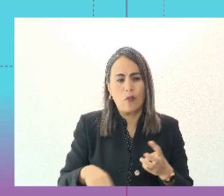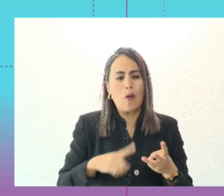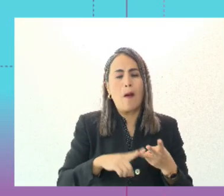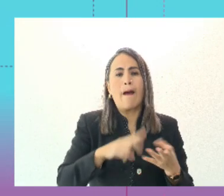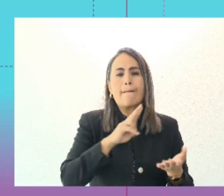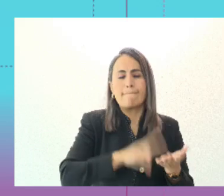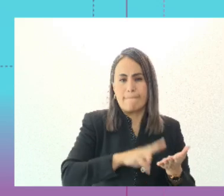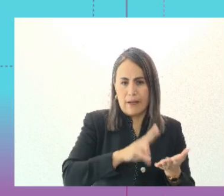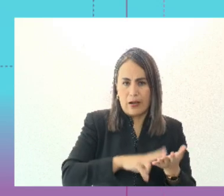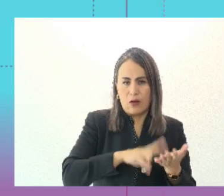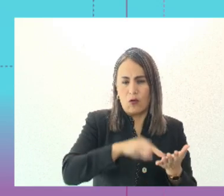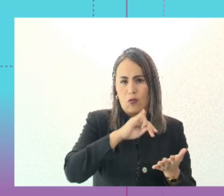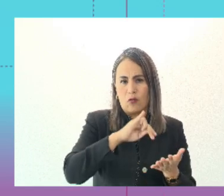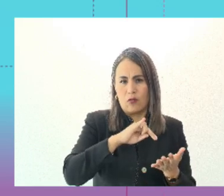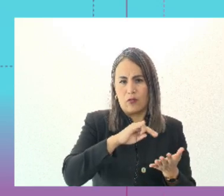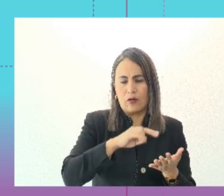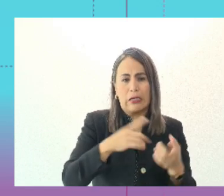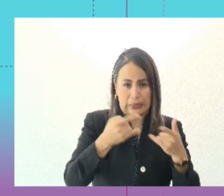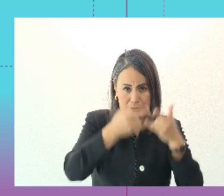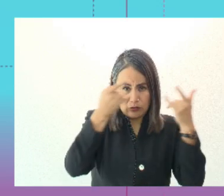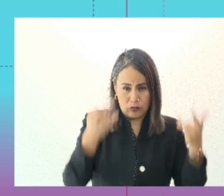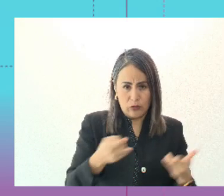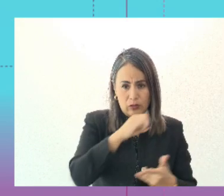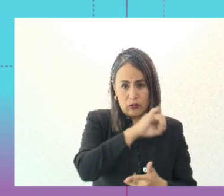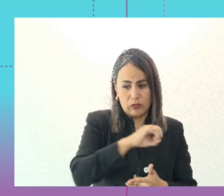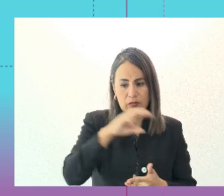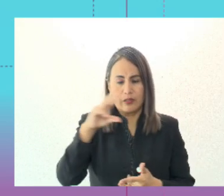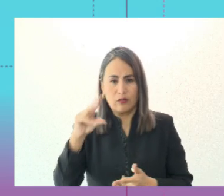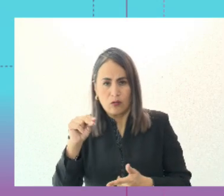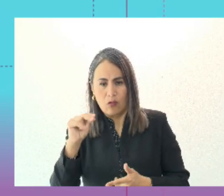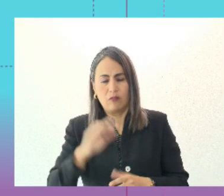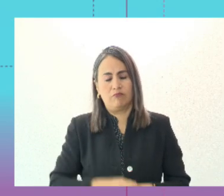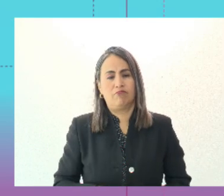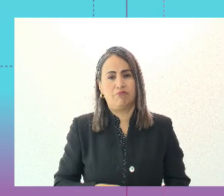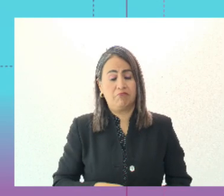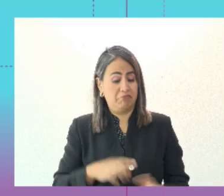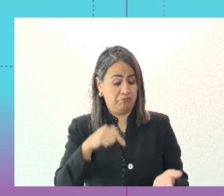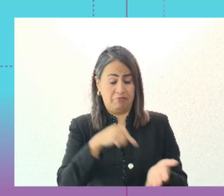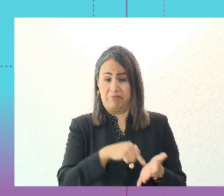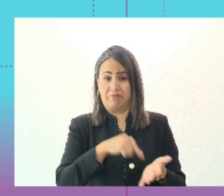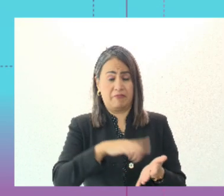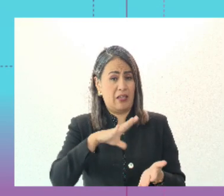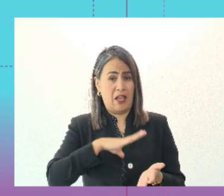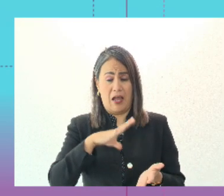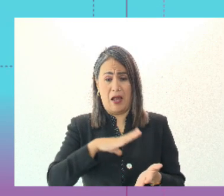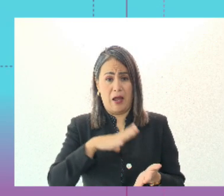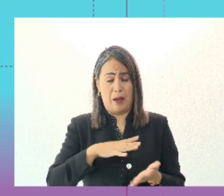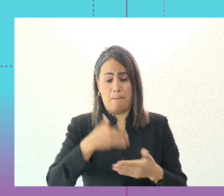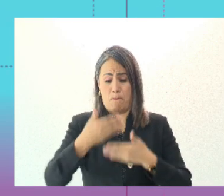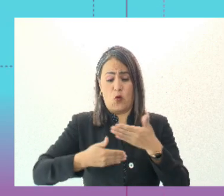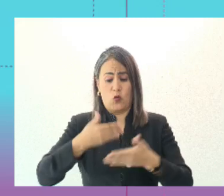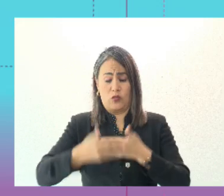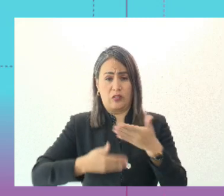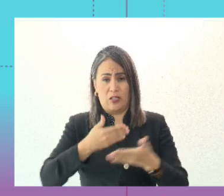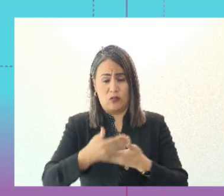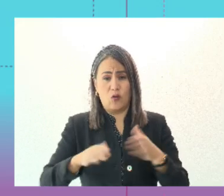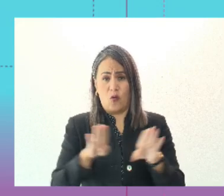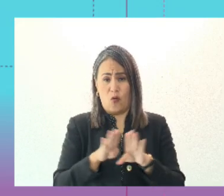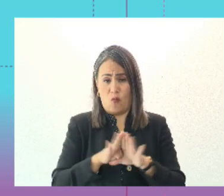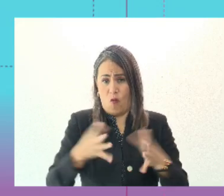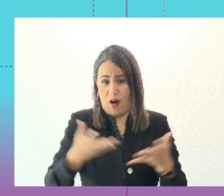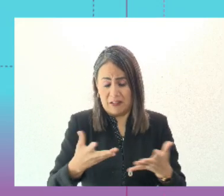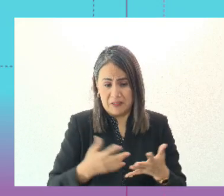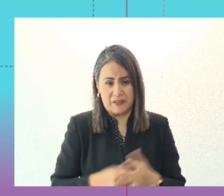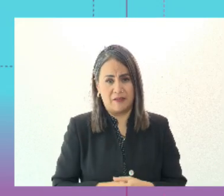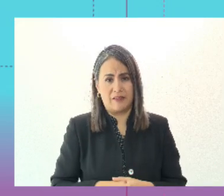jurídico, valor histórico, y entonces ahí está documentado el proceso de valoración documental. A mí me